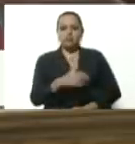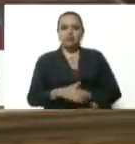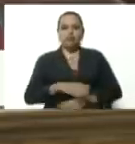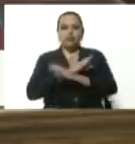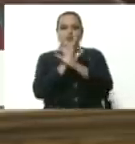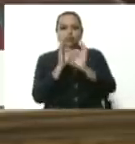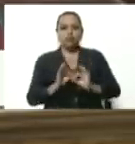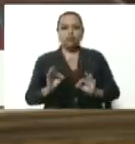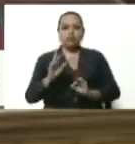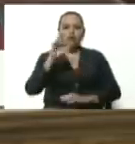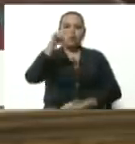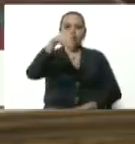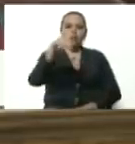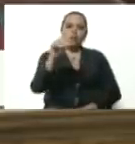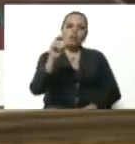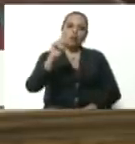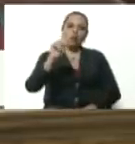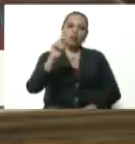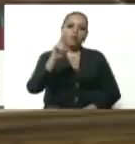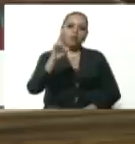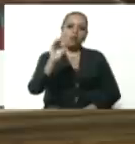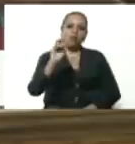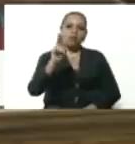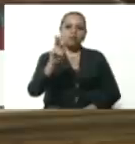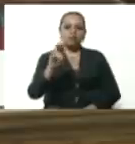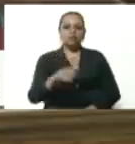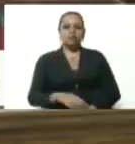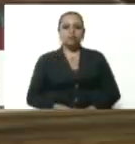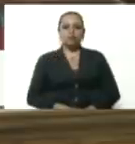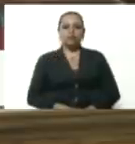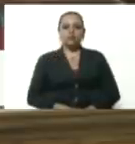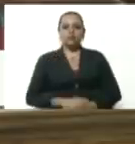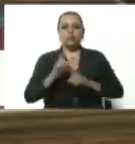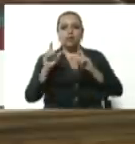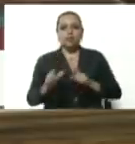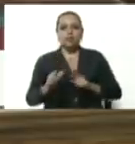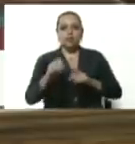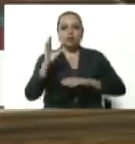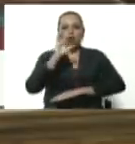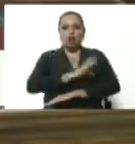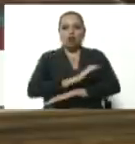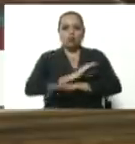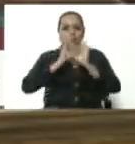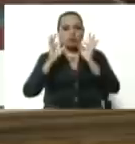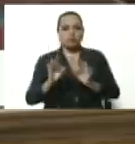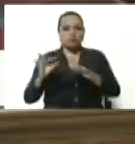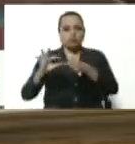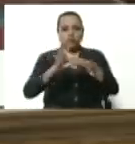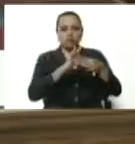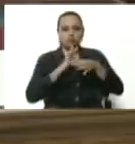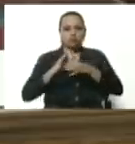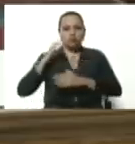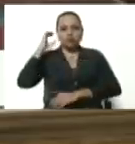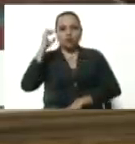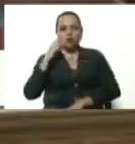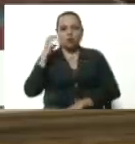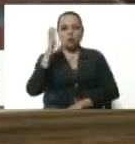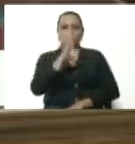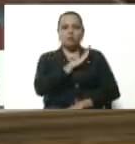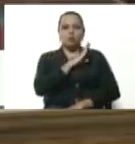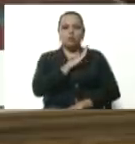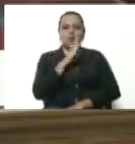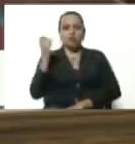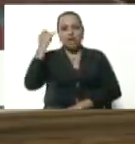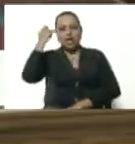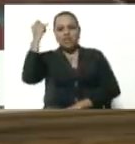doctrina Monroe. Considerando que esta actitud de la Unión Europea, propia de una